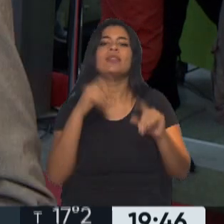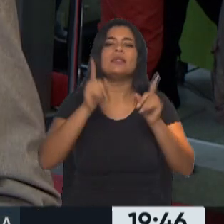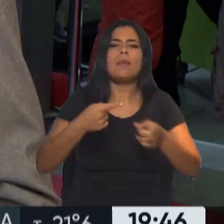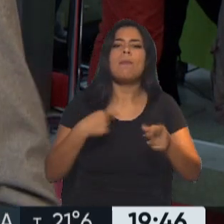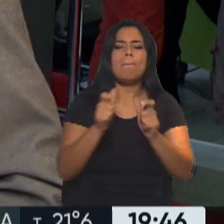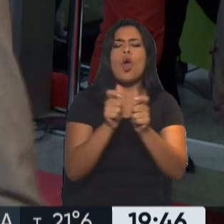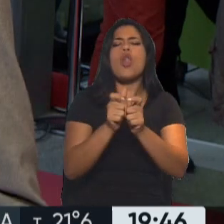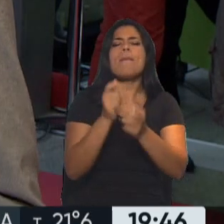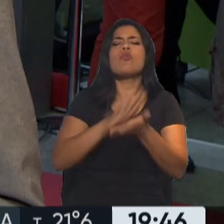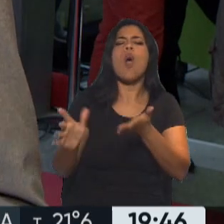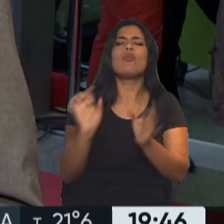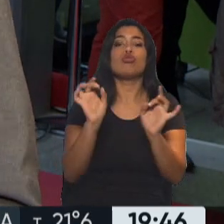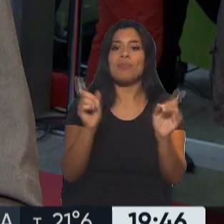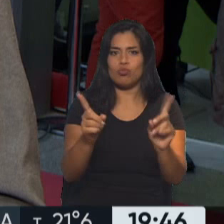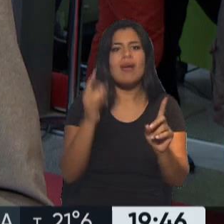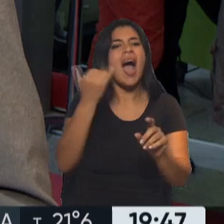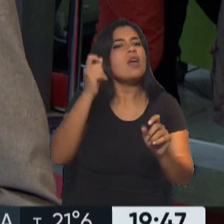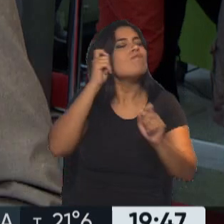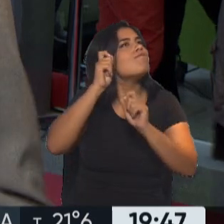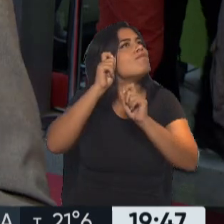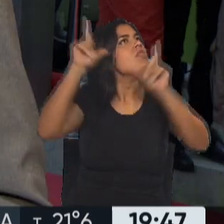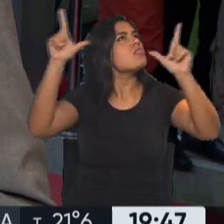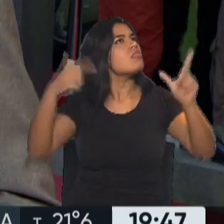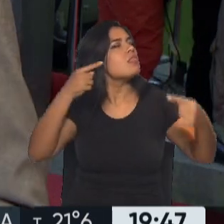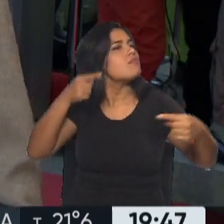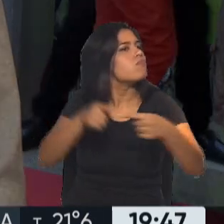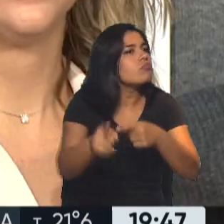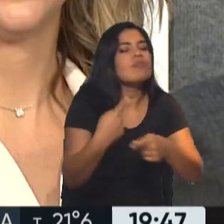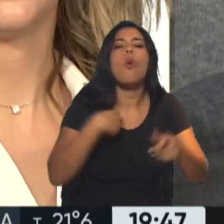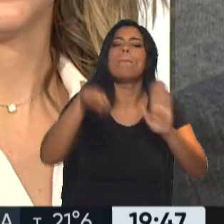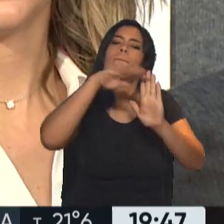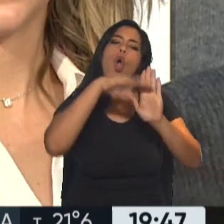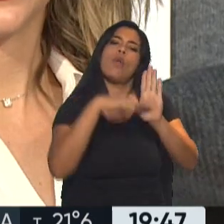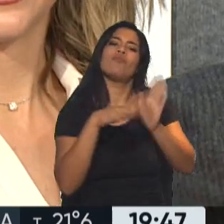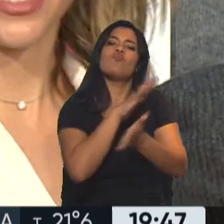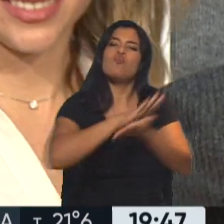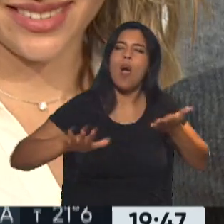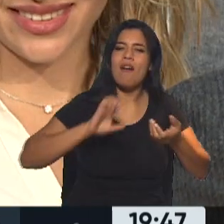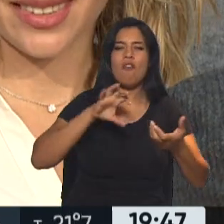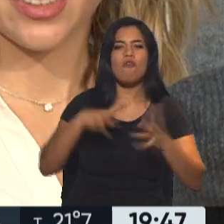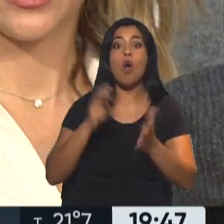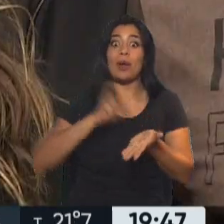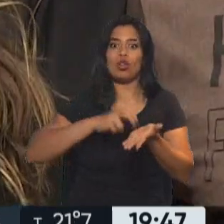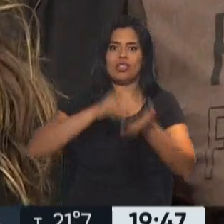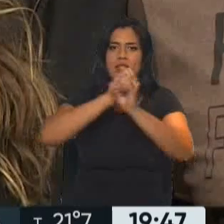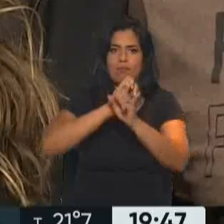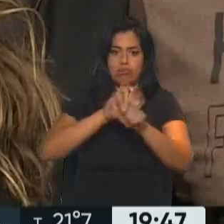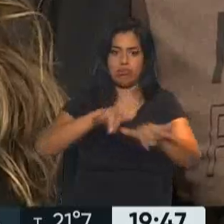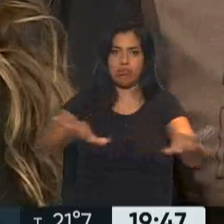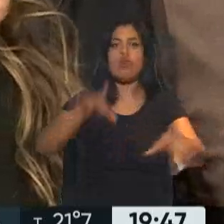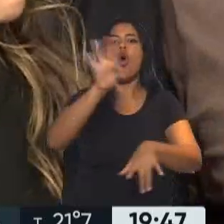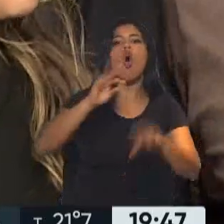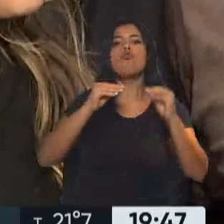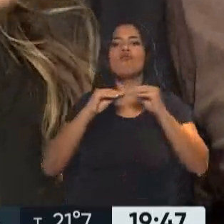un concepto, hay una idea de nueva programación que tiene que ver con el modo en el que tratamos las noticias, con los compañeros que